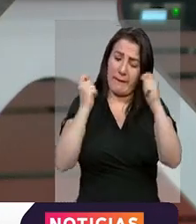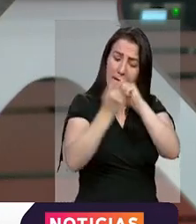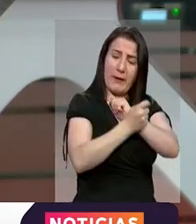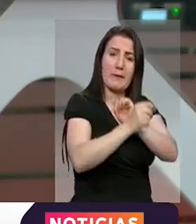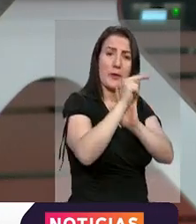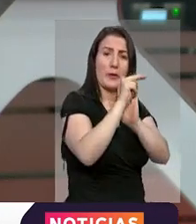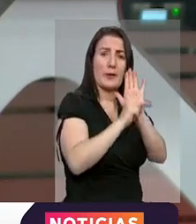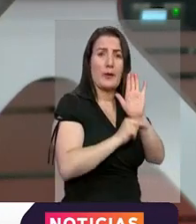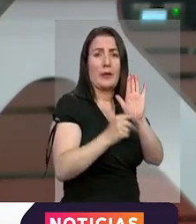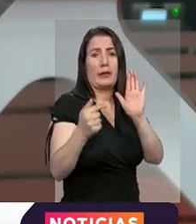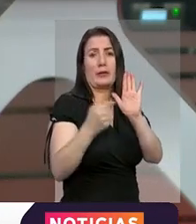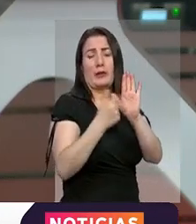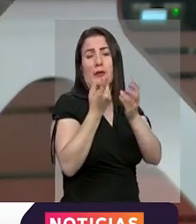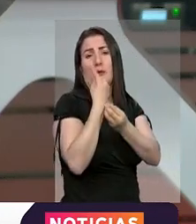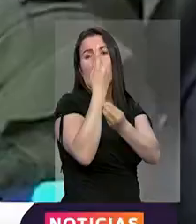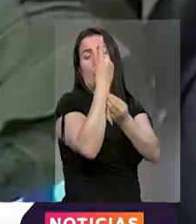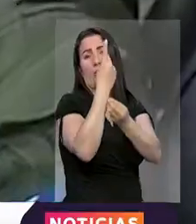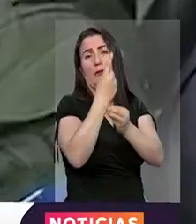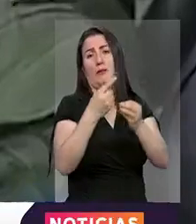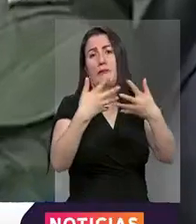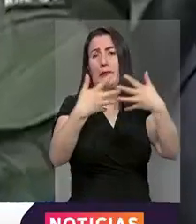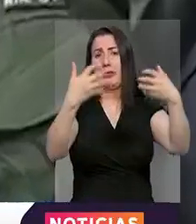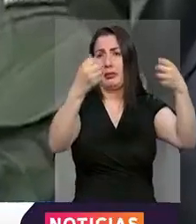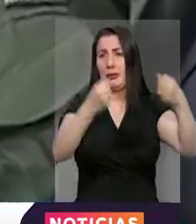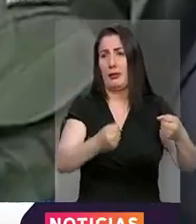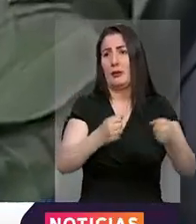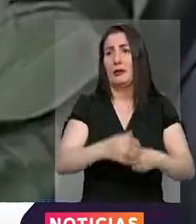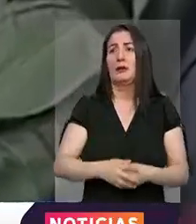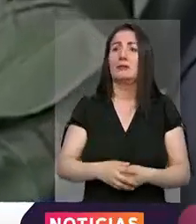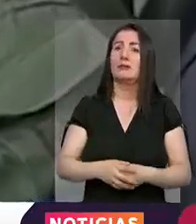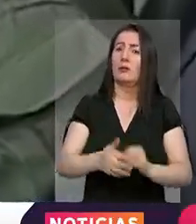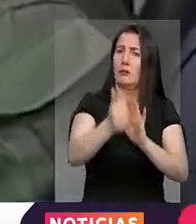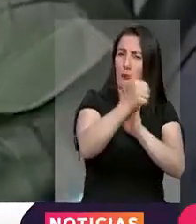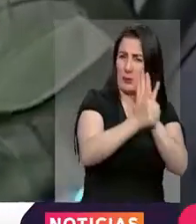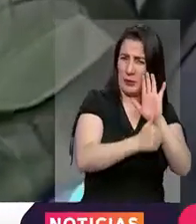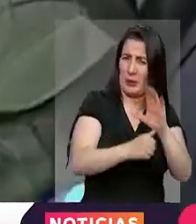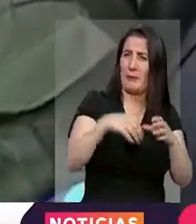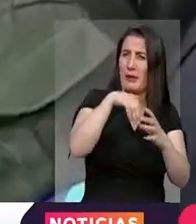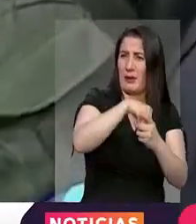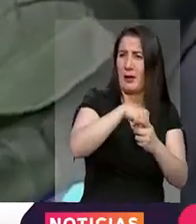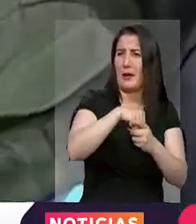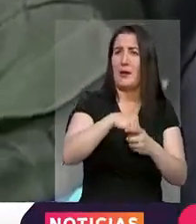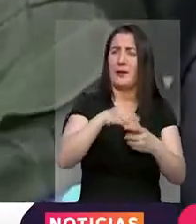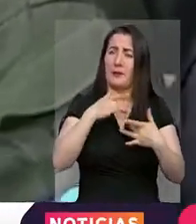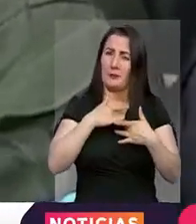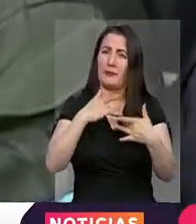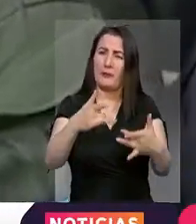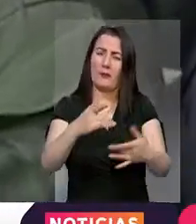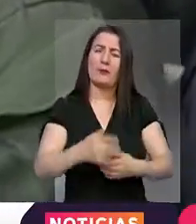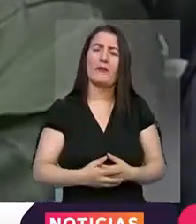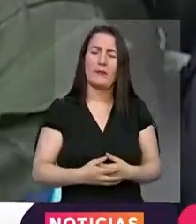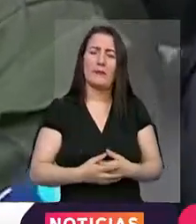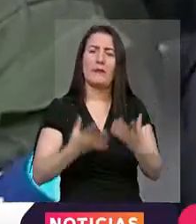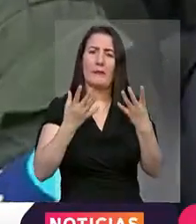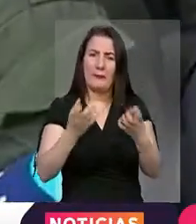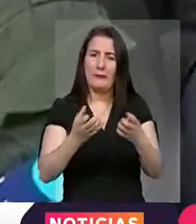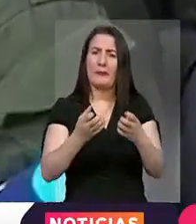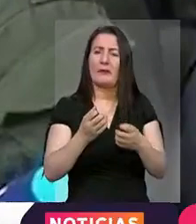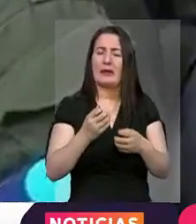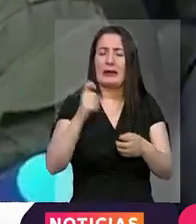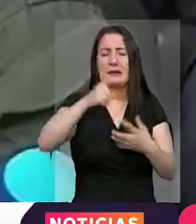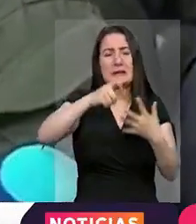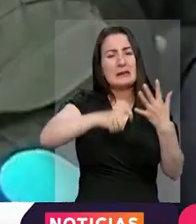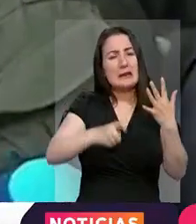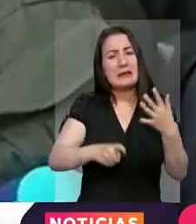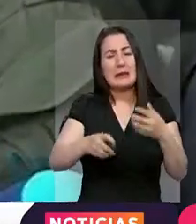política penitenciaria del país. En el programa existe la voluntad y describimos la necesidad